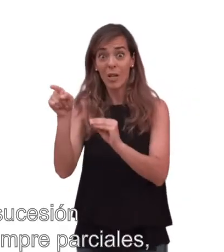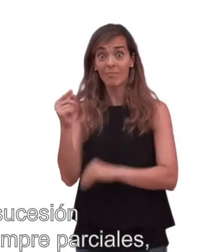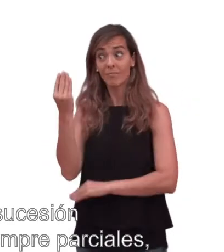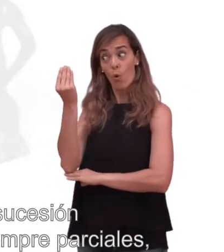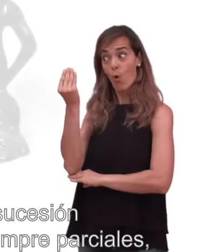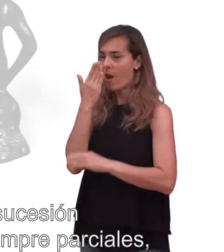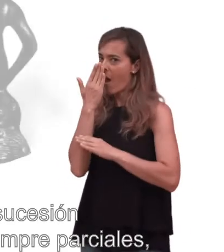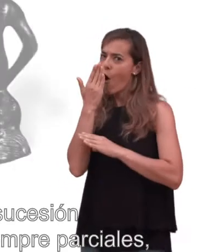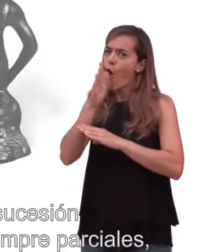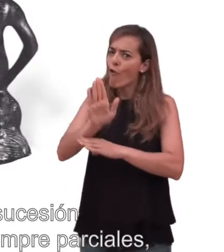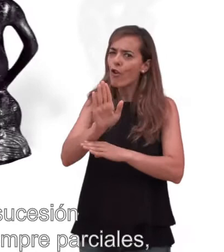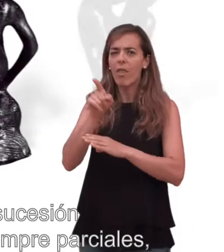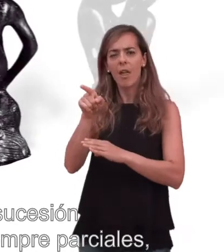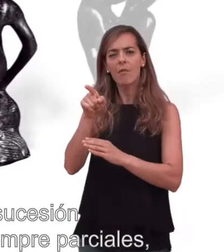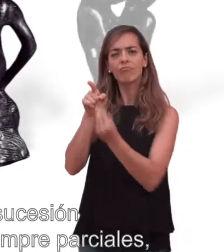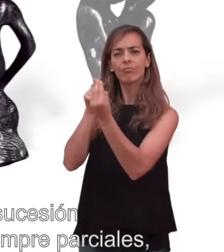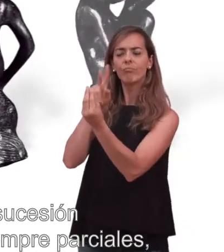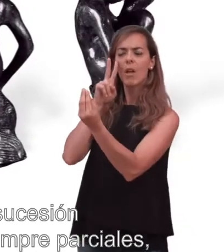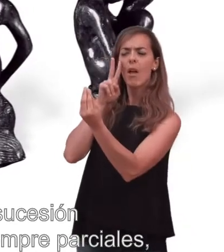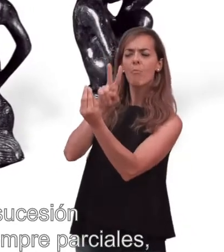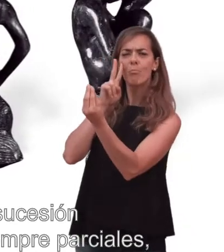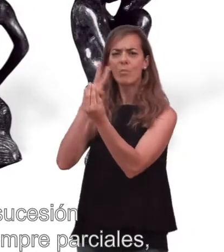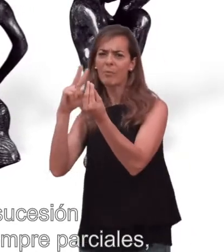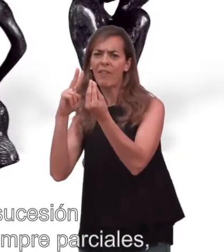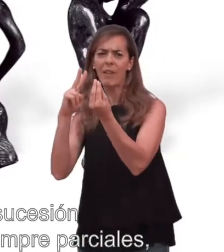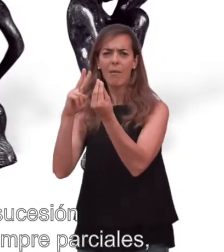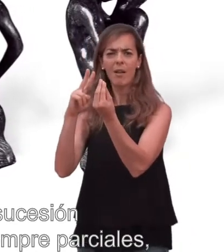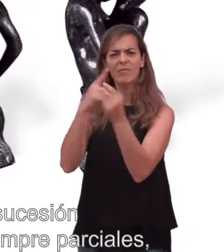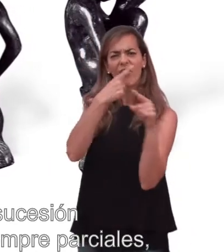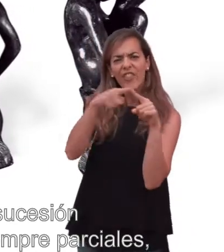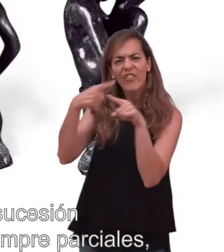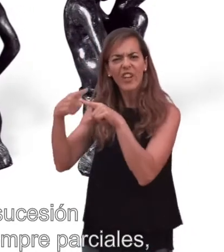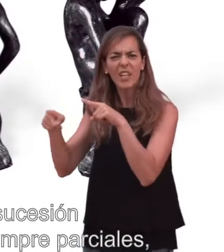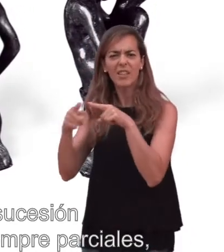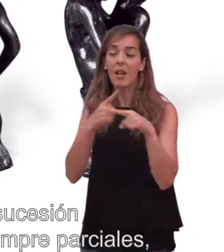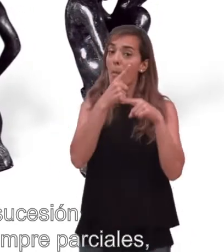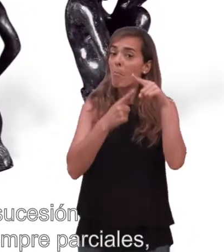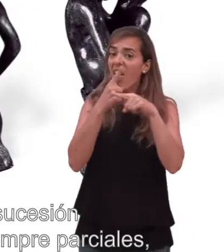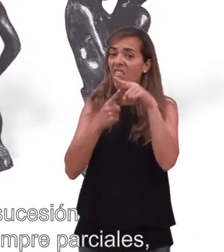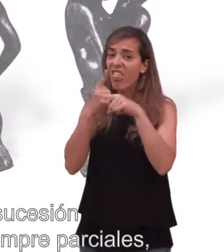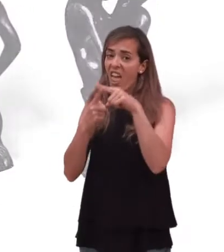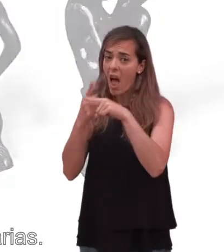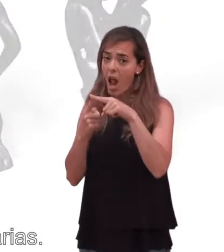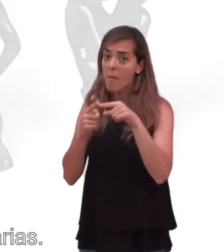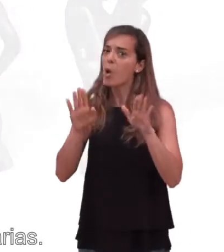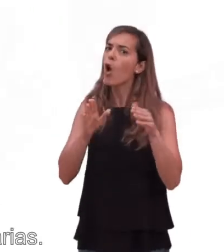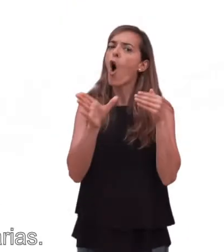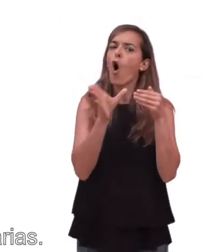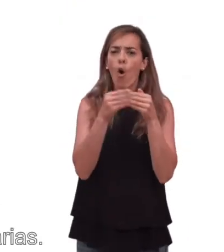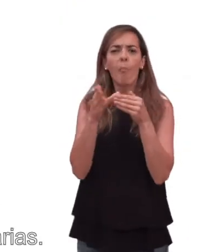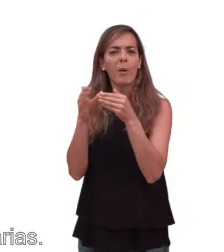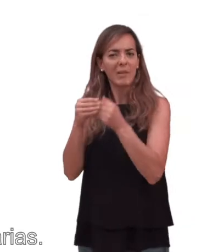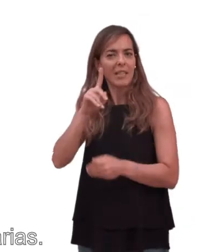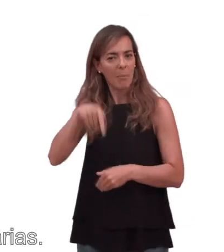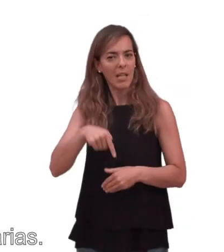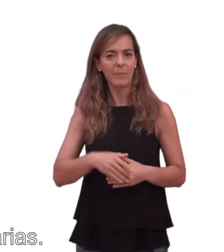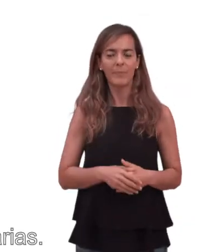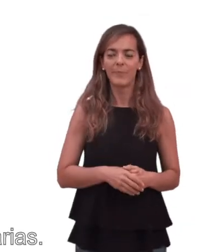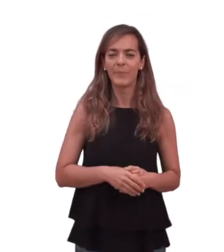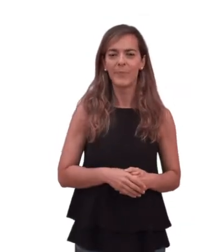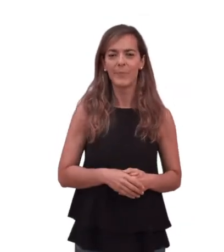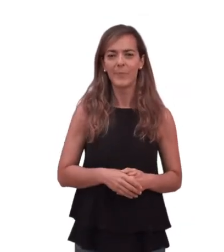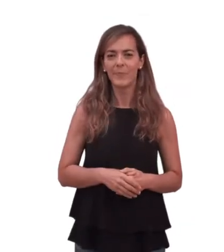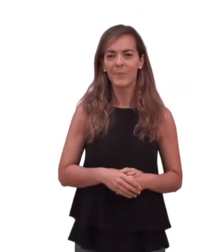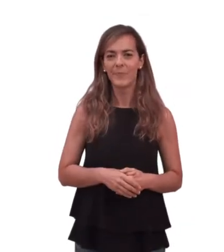al espectador una sucesión de perspectivas del cuerpo distintas y siempre parciales, aunque también complementarias.